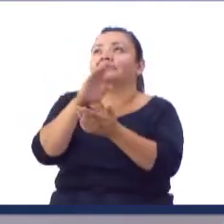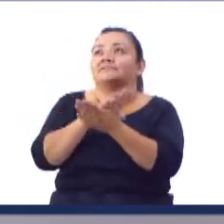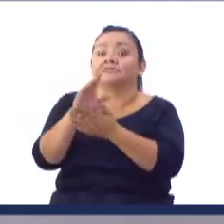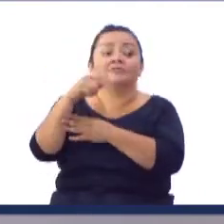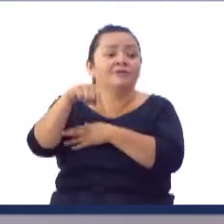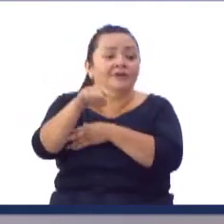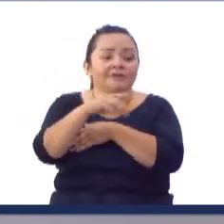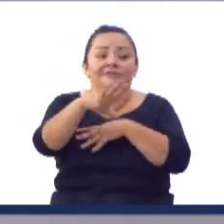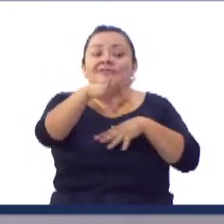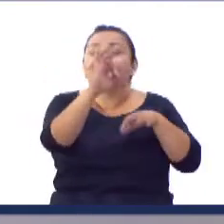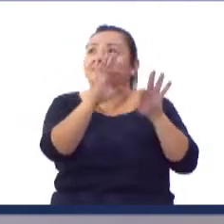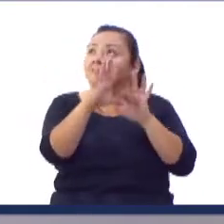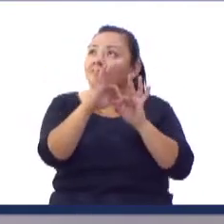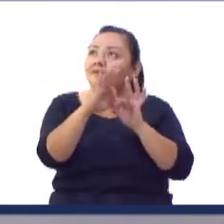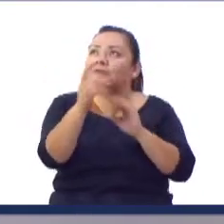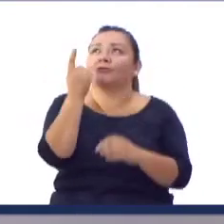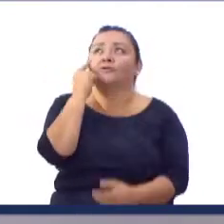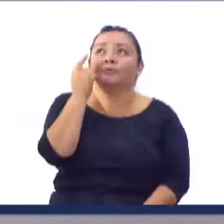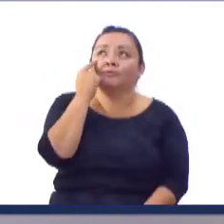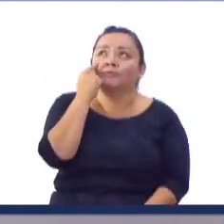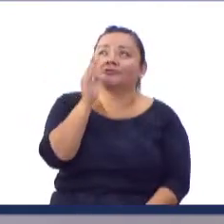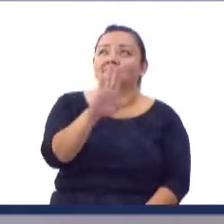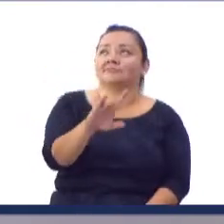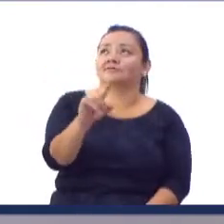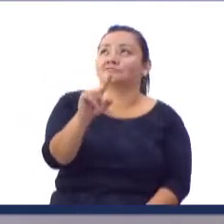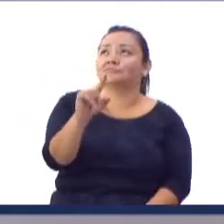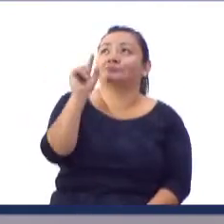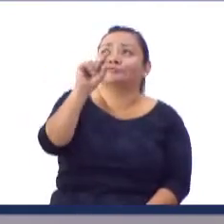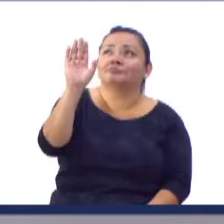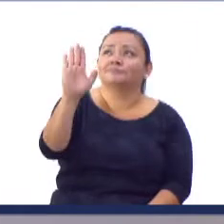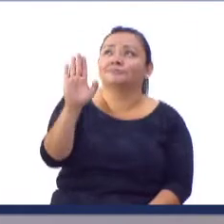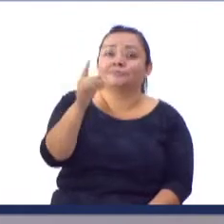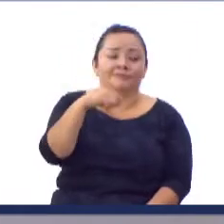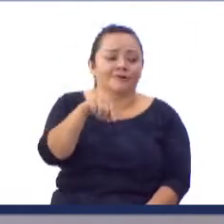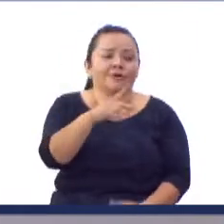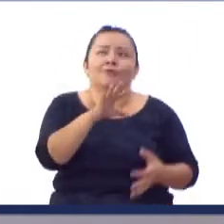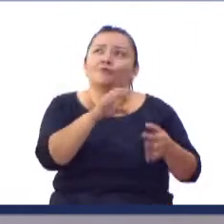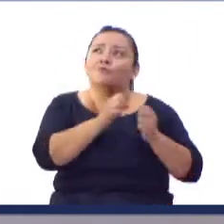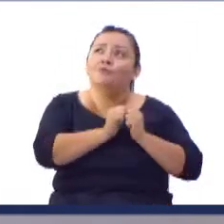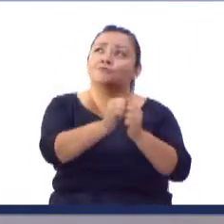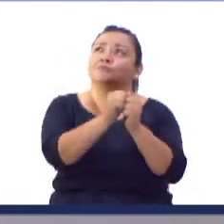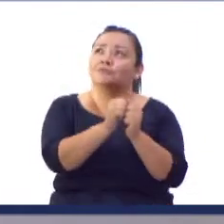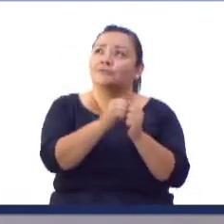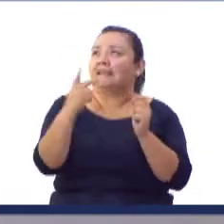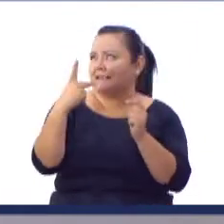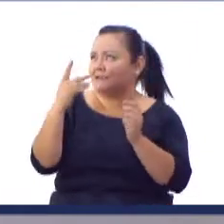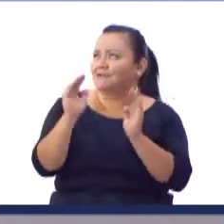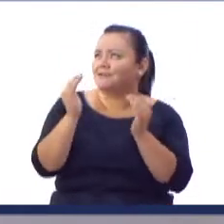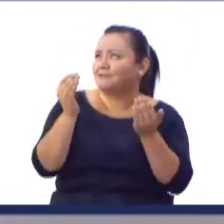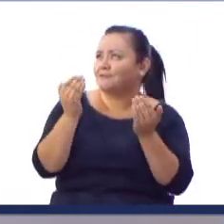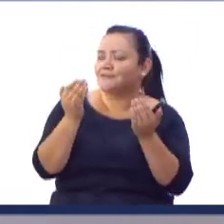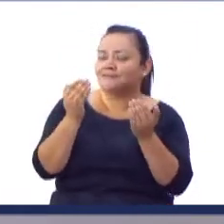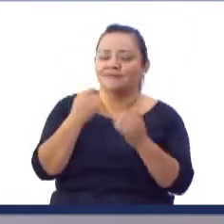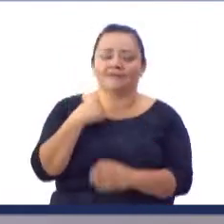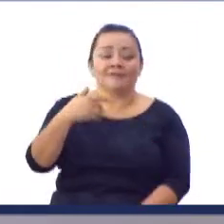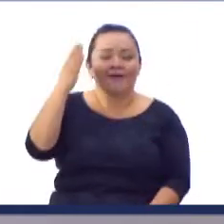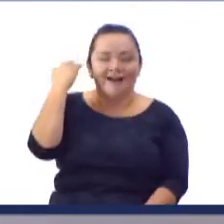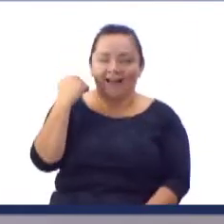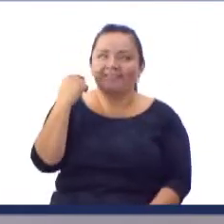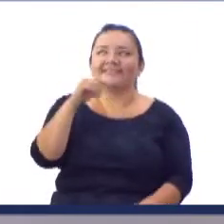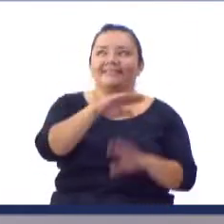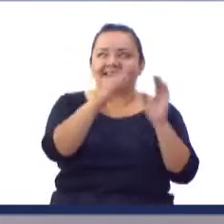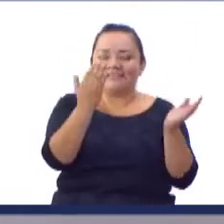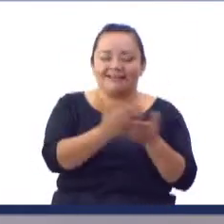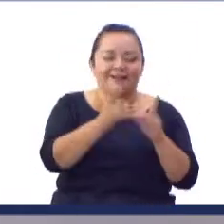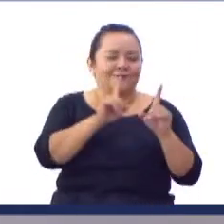me has dado guárdalos en tu nombre para que sean uno así como nosotros cuando estaba con ellos en el